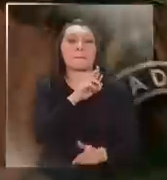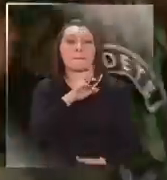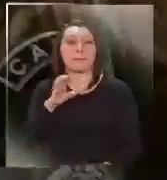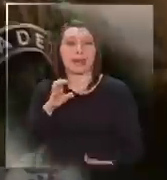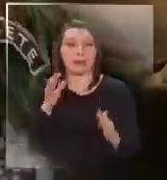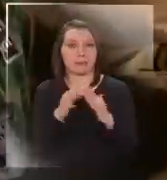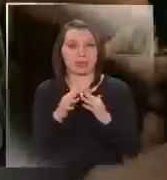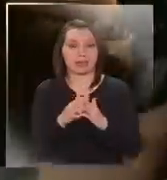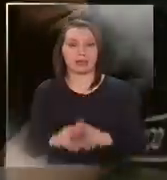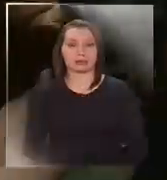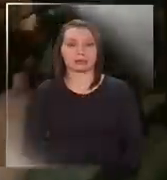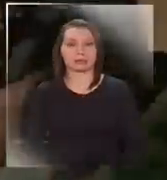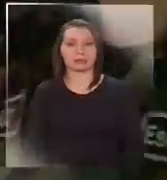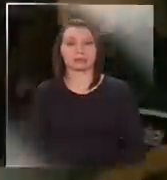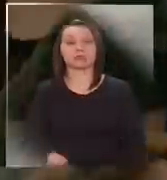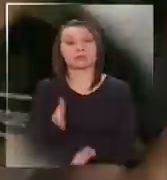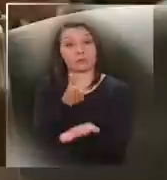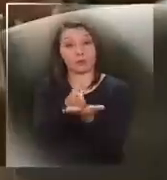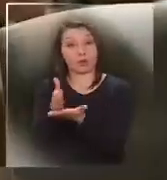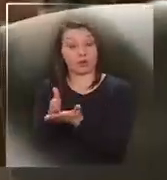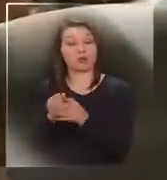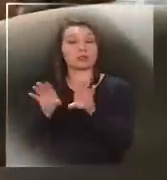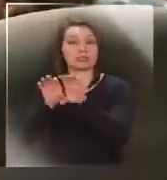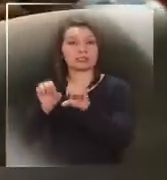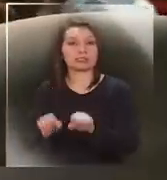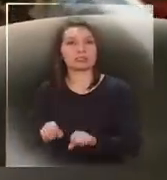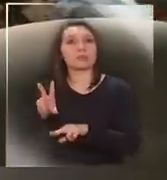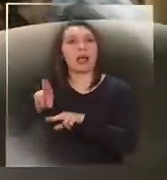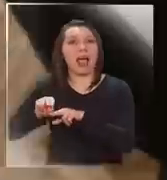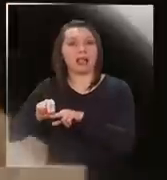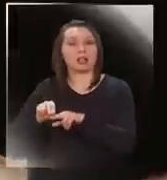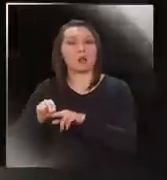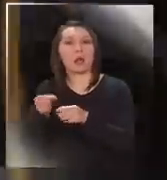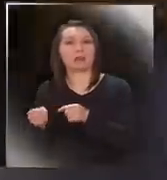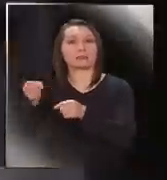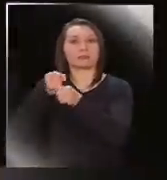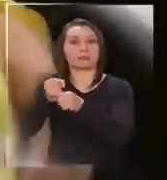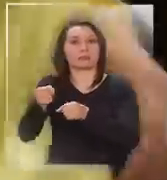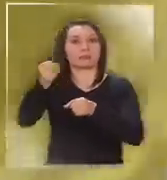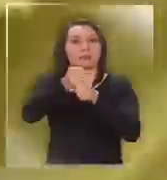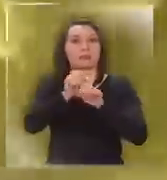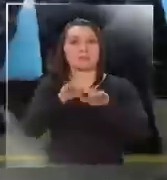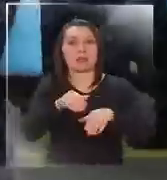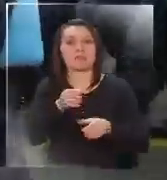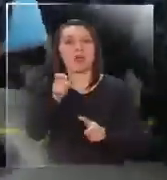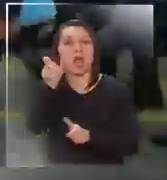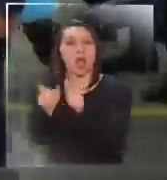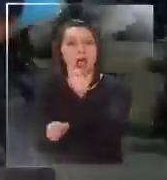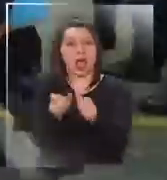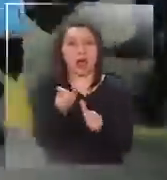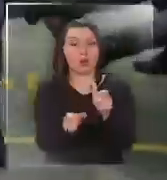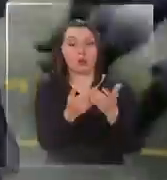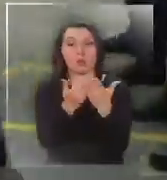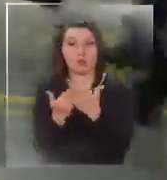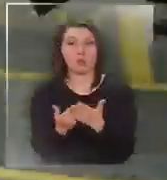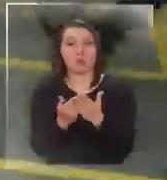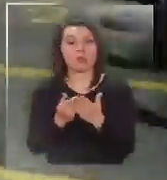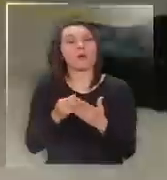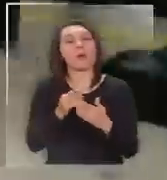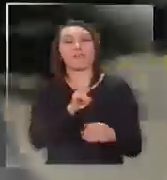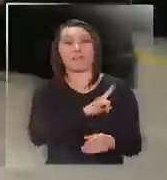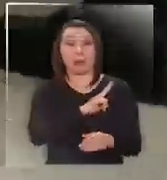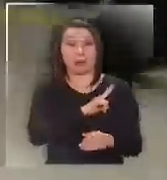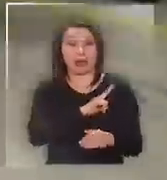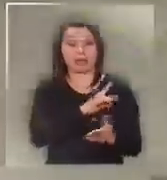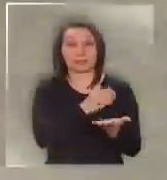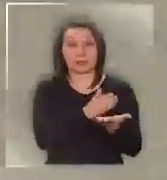premilitar. En colegios hay un sistema de antigüedad y ascensos entre los propios alumnos. En el caso del premilitar de